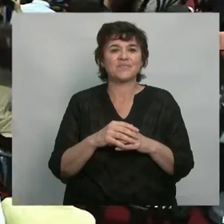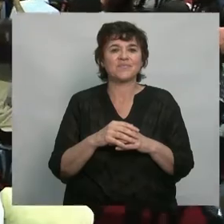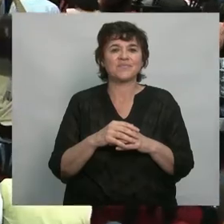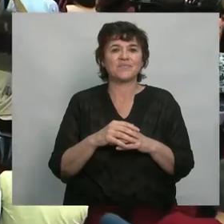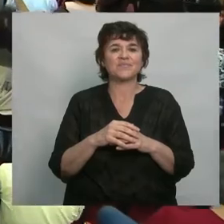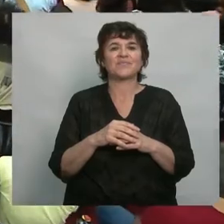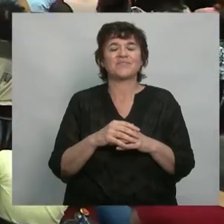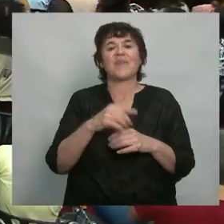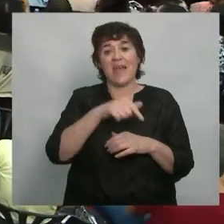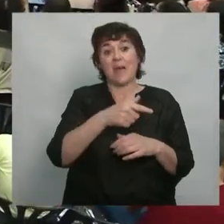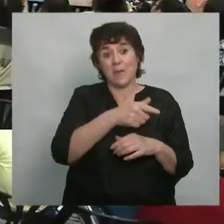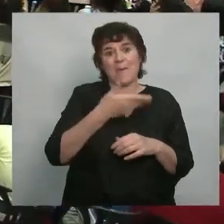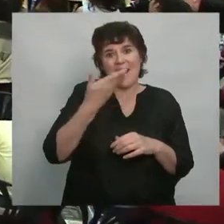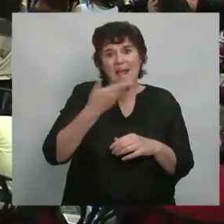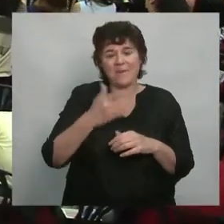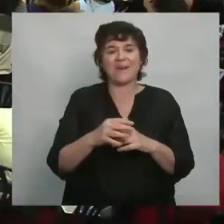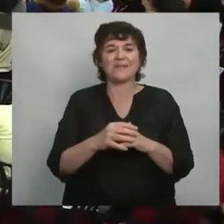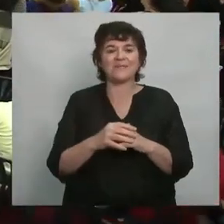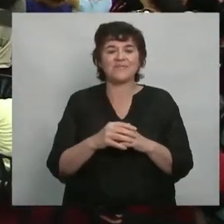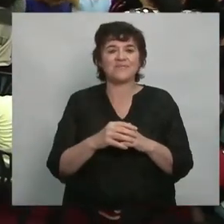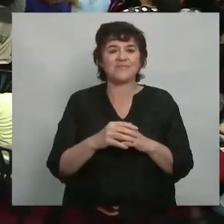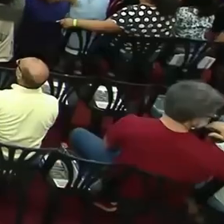a intervenir.